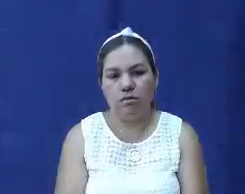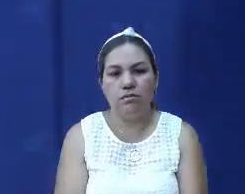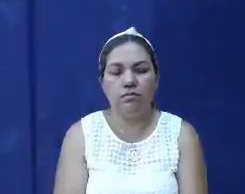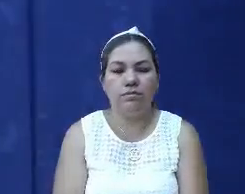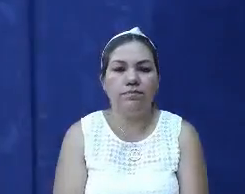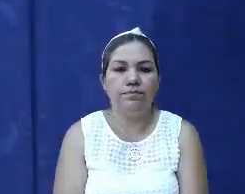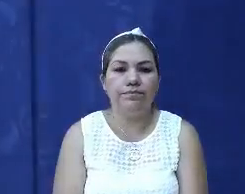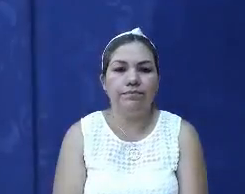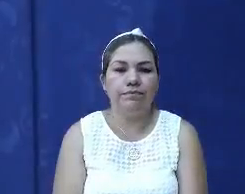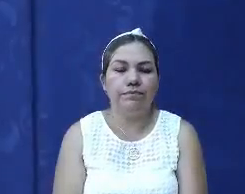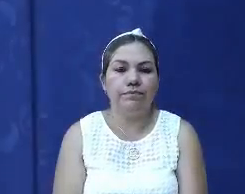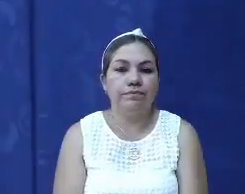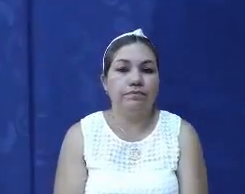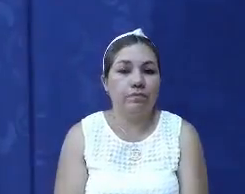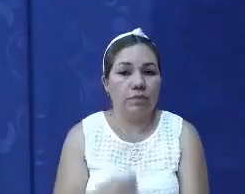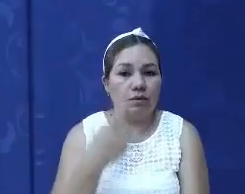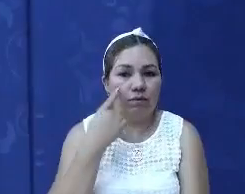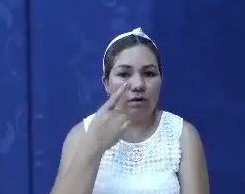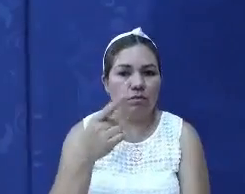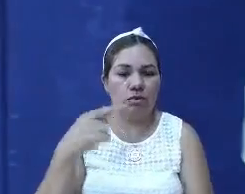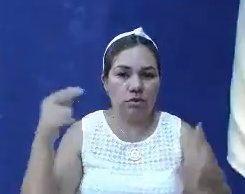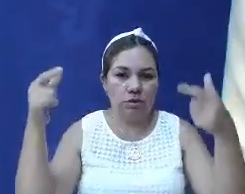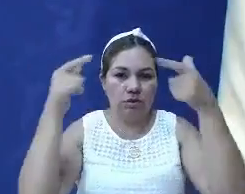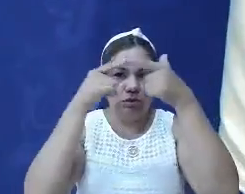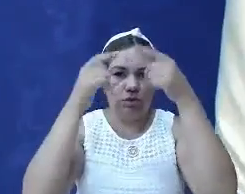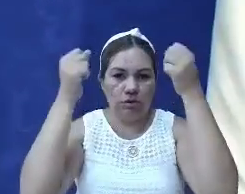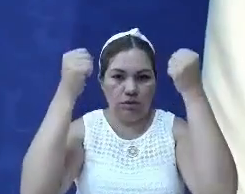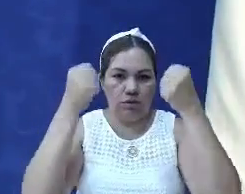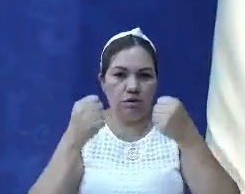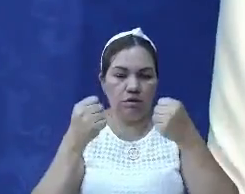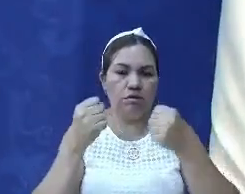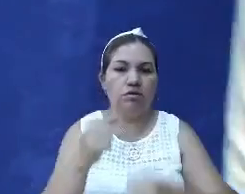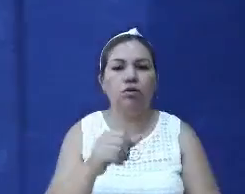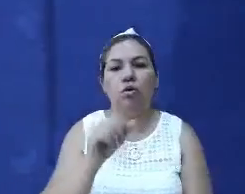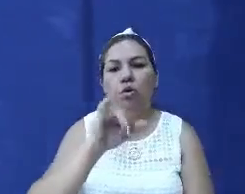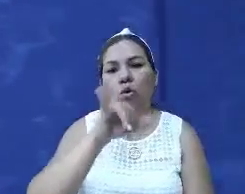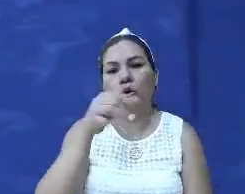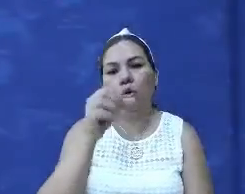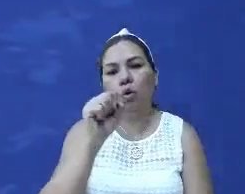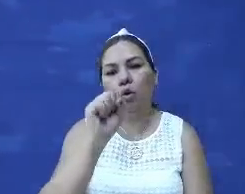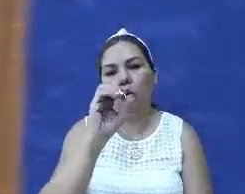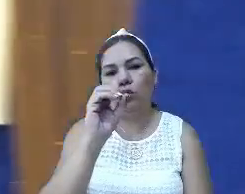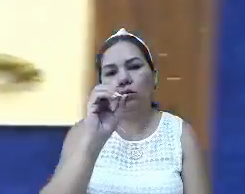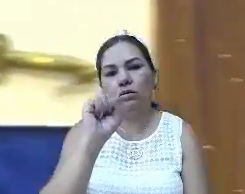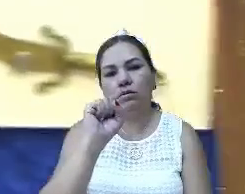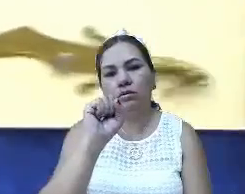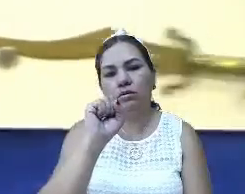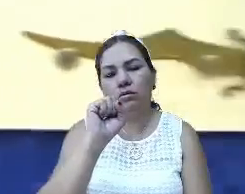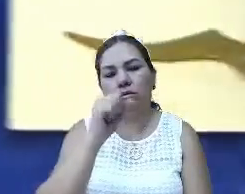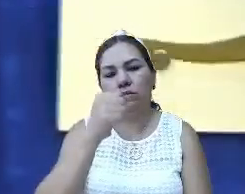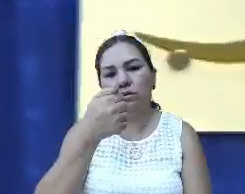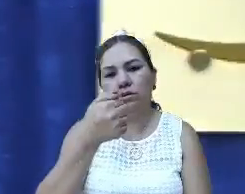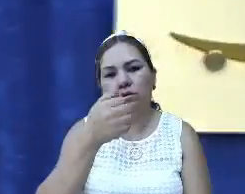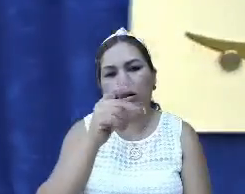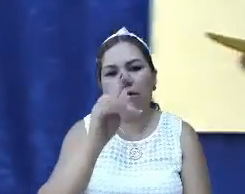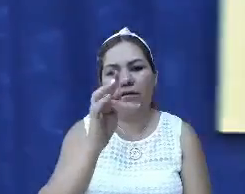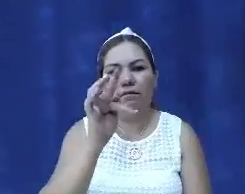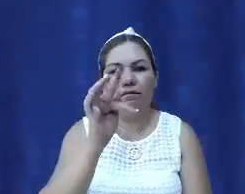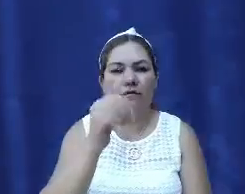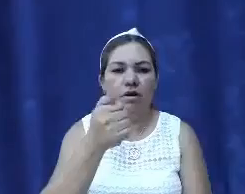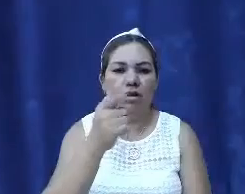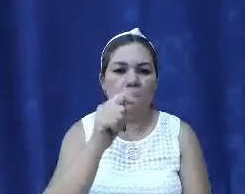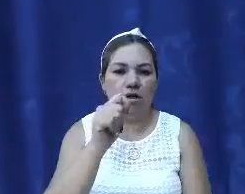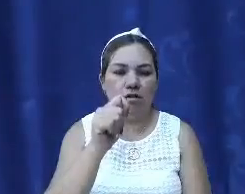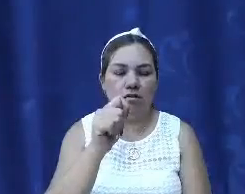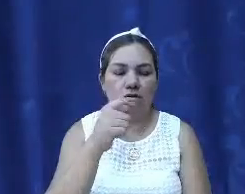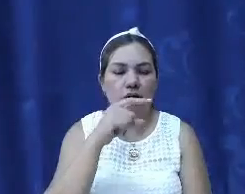Vemos que el rey Josafat tuvo una mala alianza. Y el Señor me decía esto: la